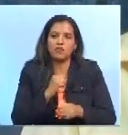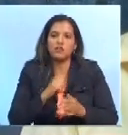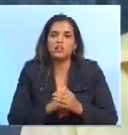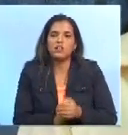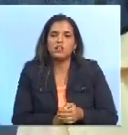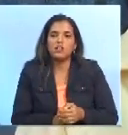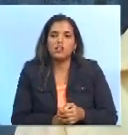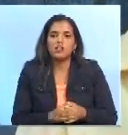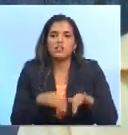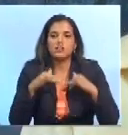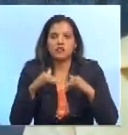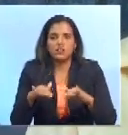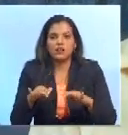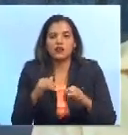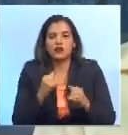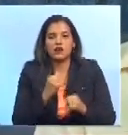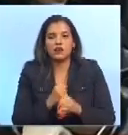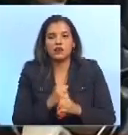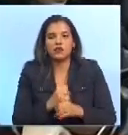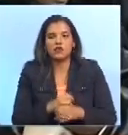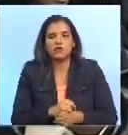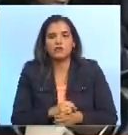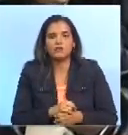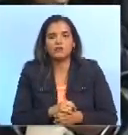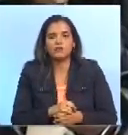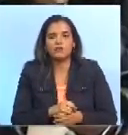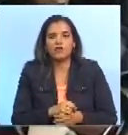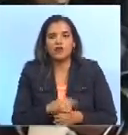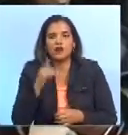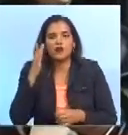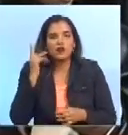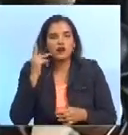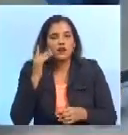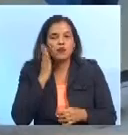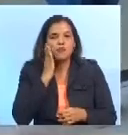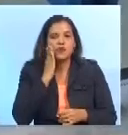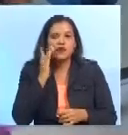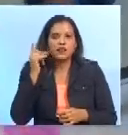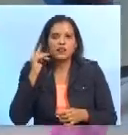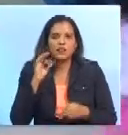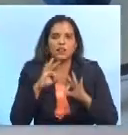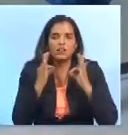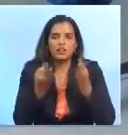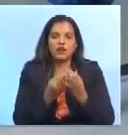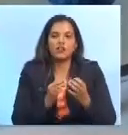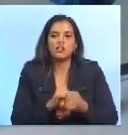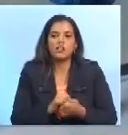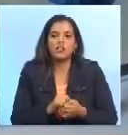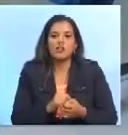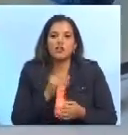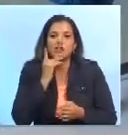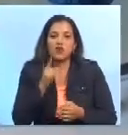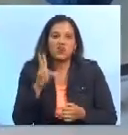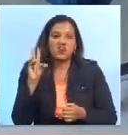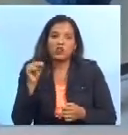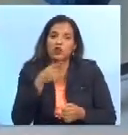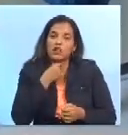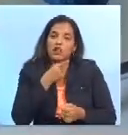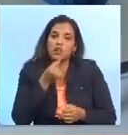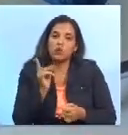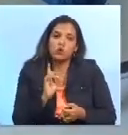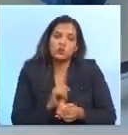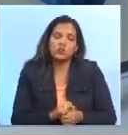trabajo que manejaba esta institución educativa. Madres de familia como Nancy Espinales dijo que aunque no está de acuerdo con